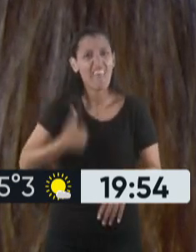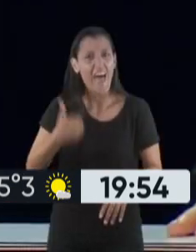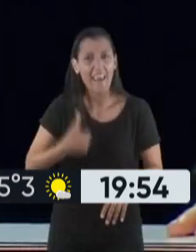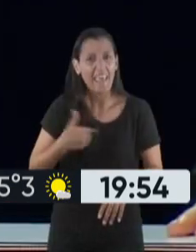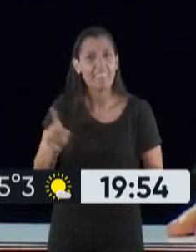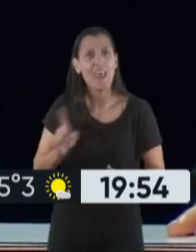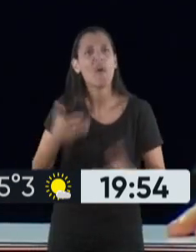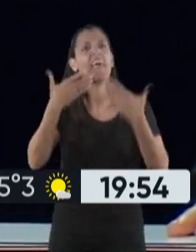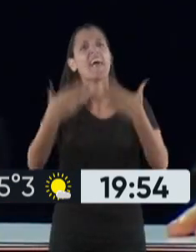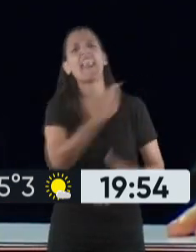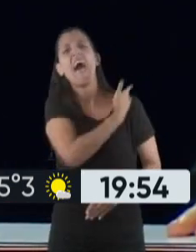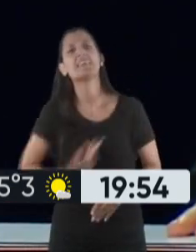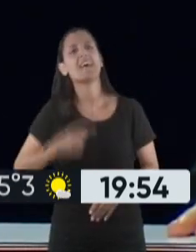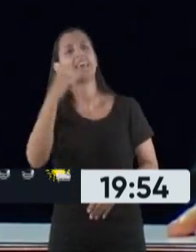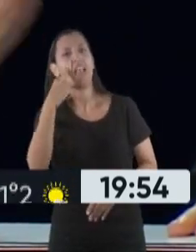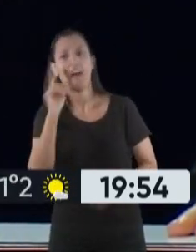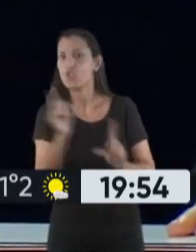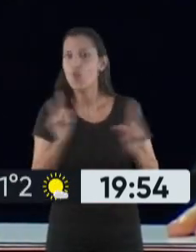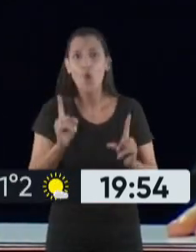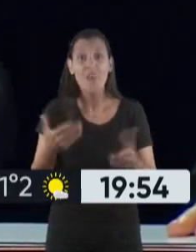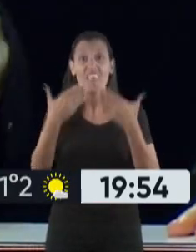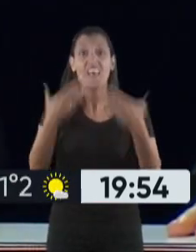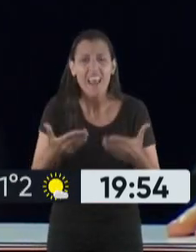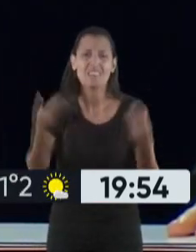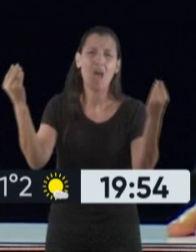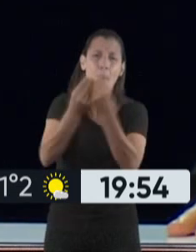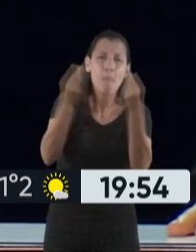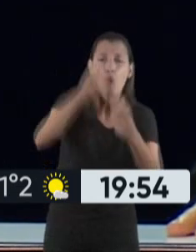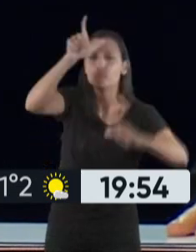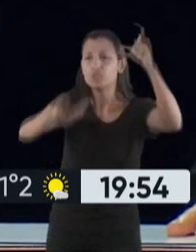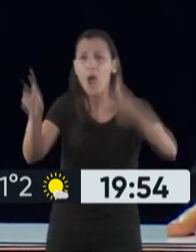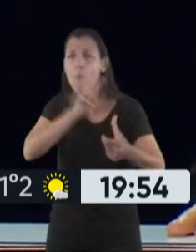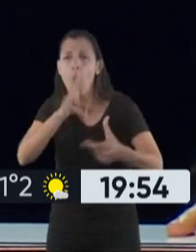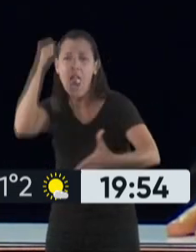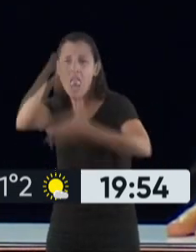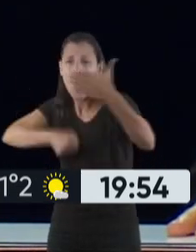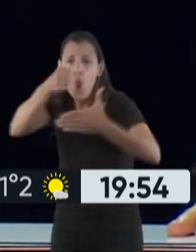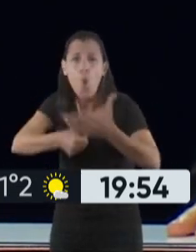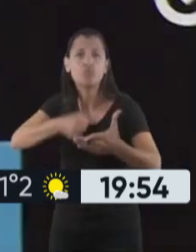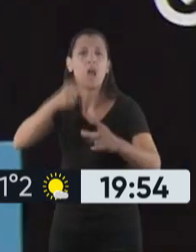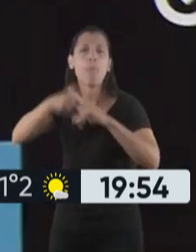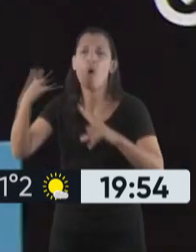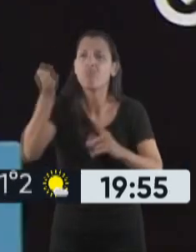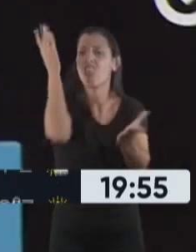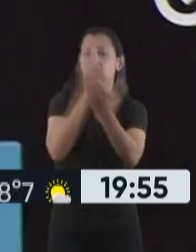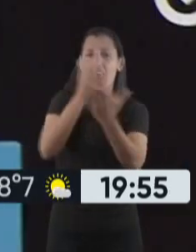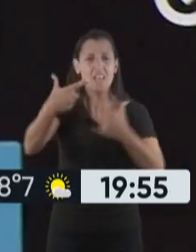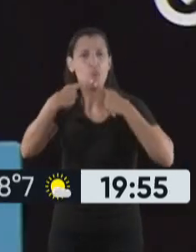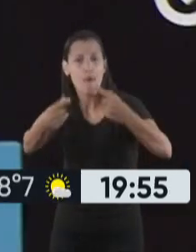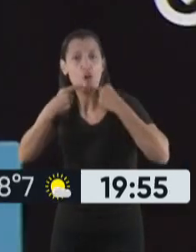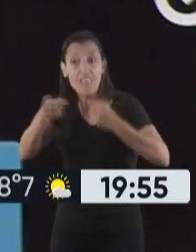hizo Alberto, lo hizo un aluvión de mujeres que salieron a las calles a reclamar por sus derechos. Y